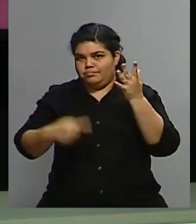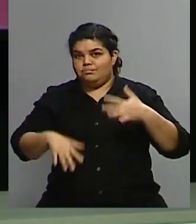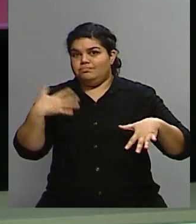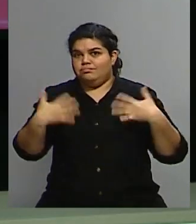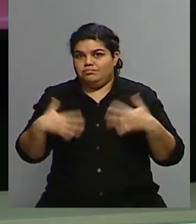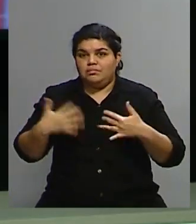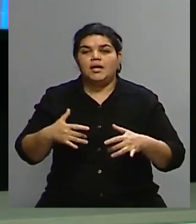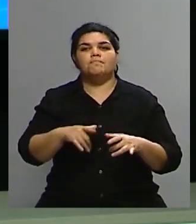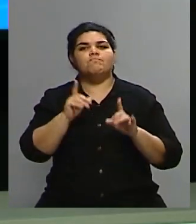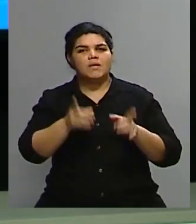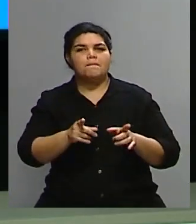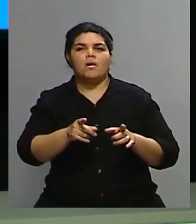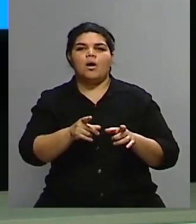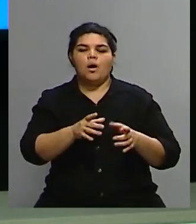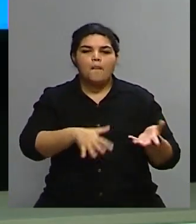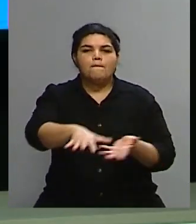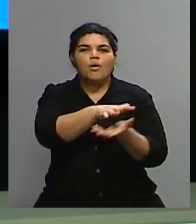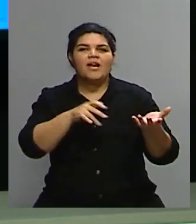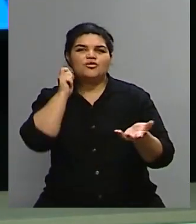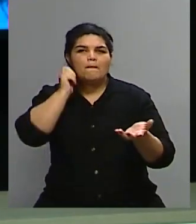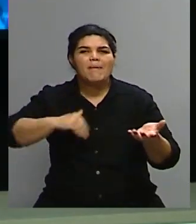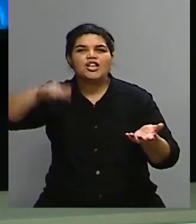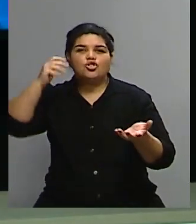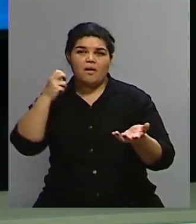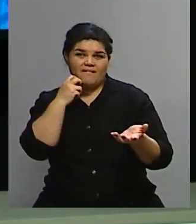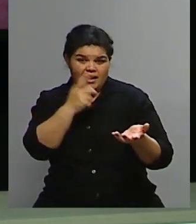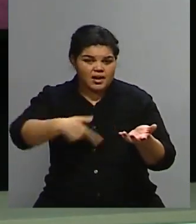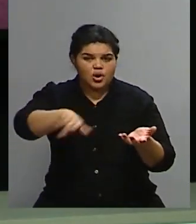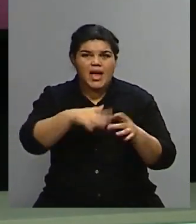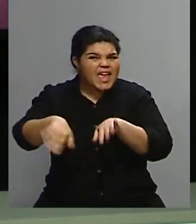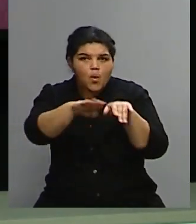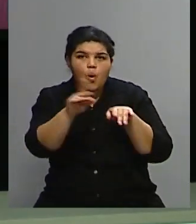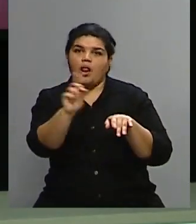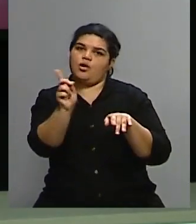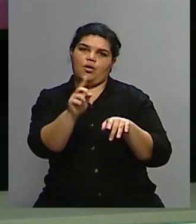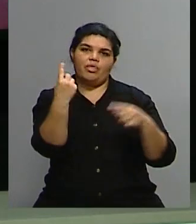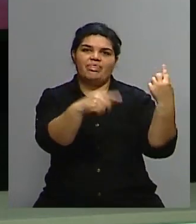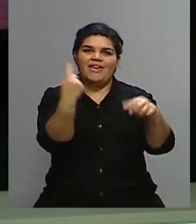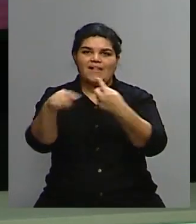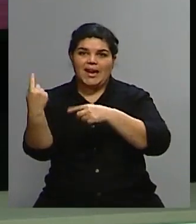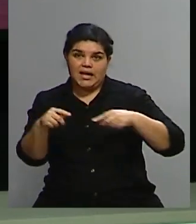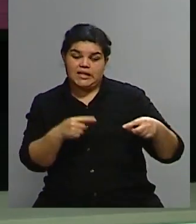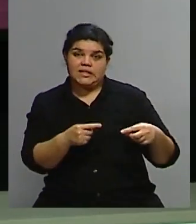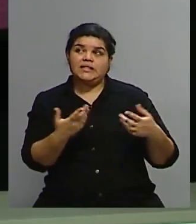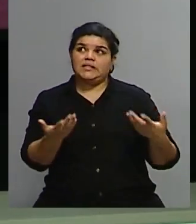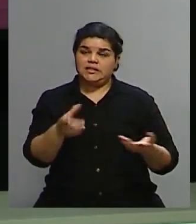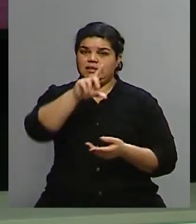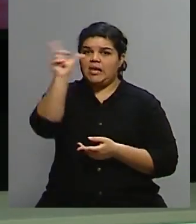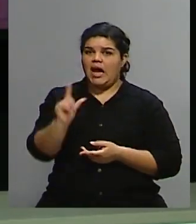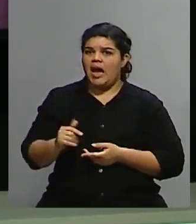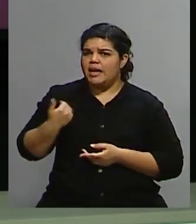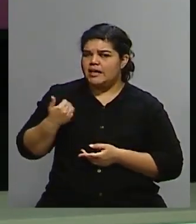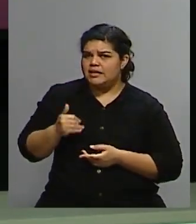heterogénea como son las personas mayores, bueno, tiene distintas aristas, digamos. Entonces, por ahí la valoración de cómo estamos en Argentina respecto a